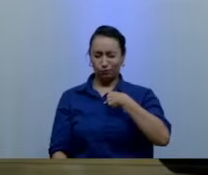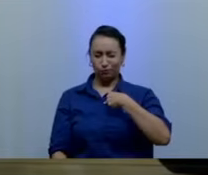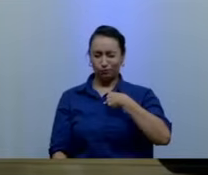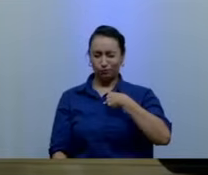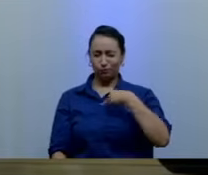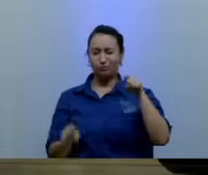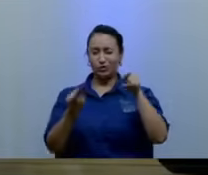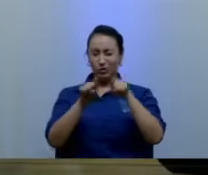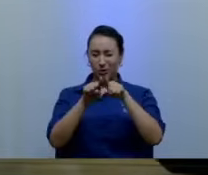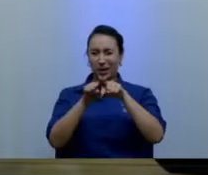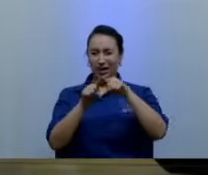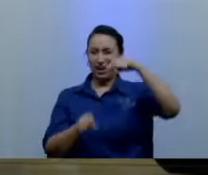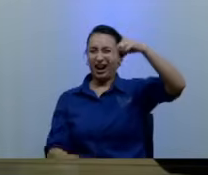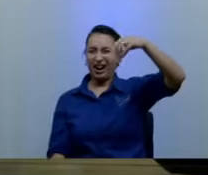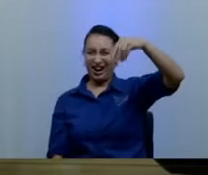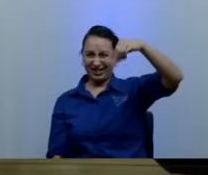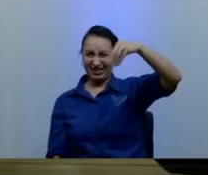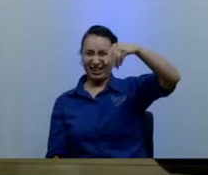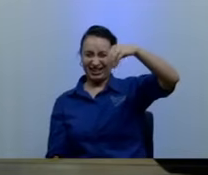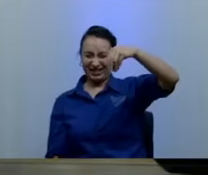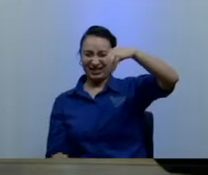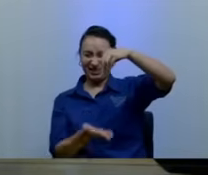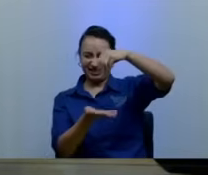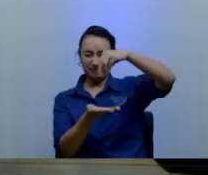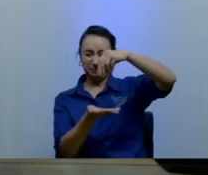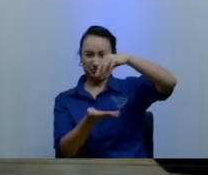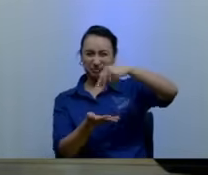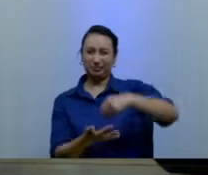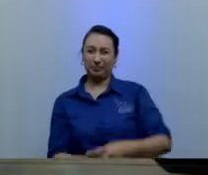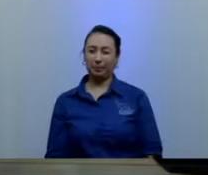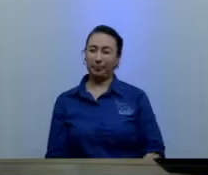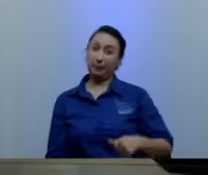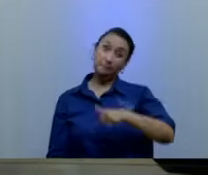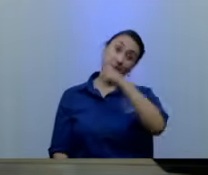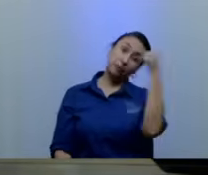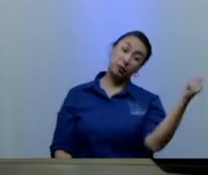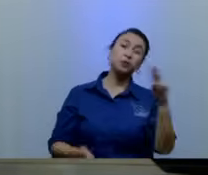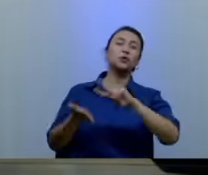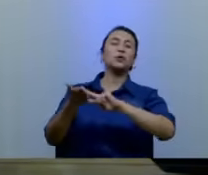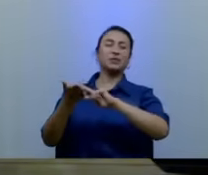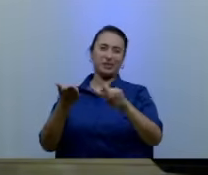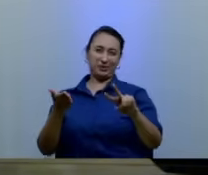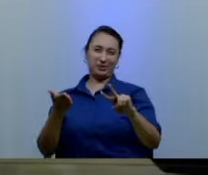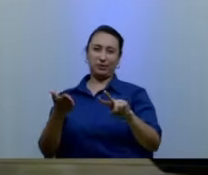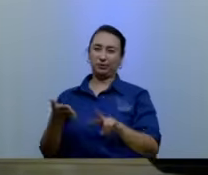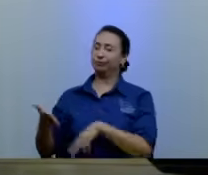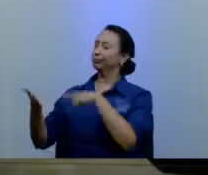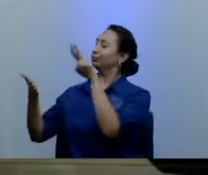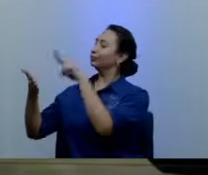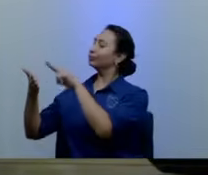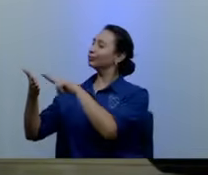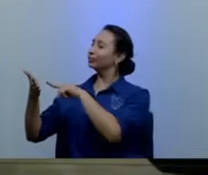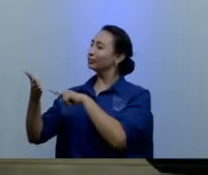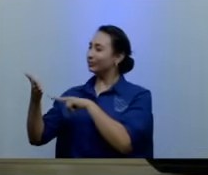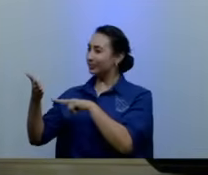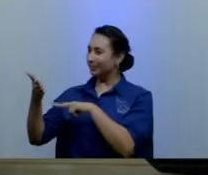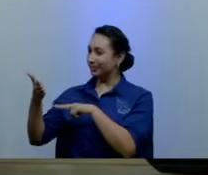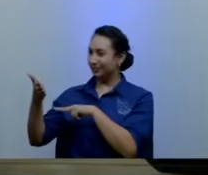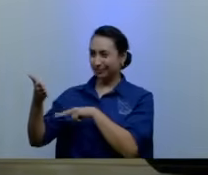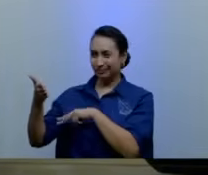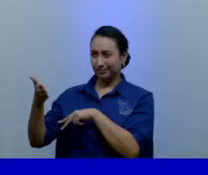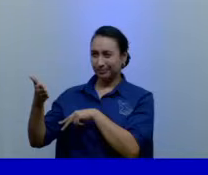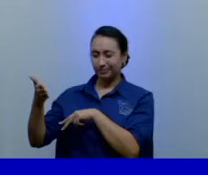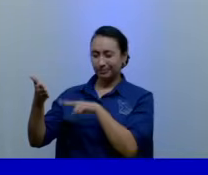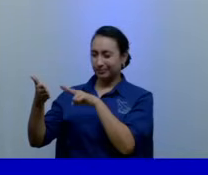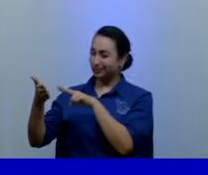Sigamos, ¿ves? El siguiente versículo también está en letra grande aquí, pero es el que sigue, ¿verdad? Salió el manantial de